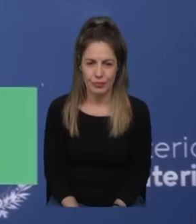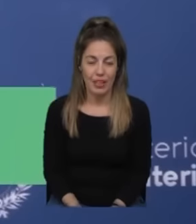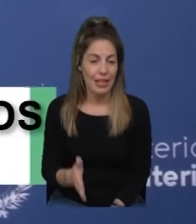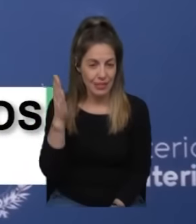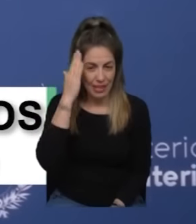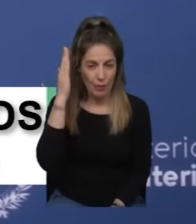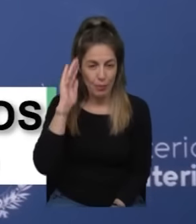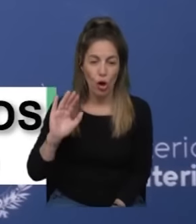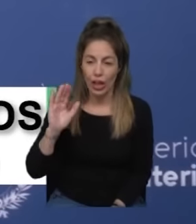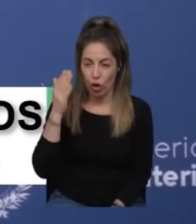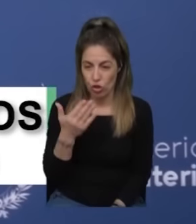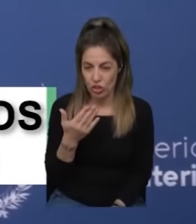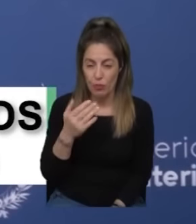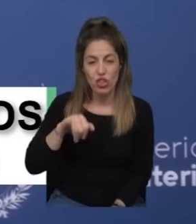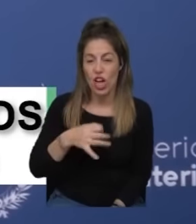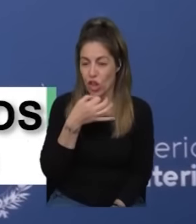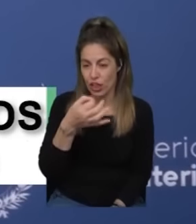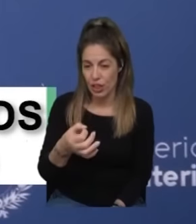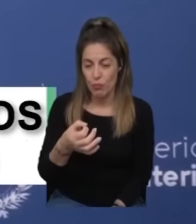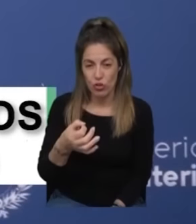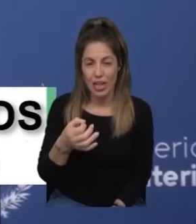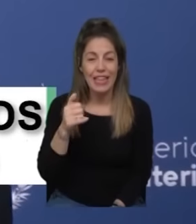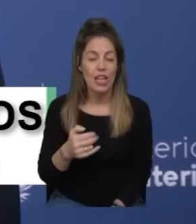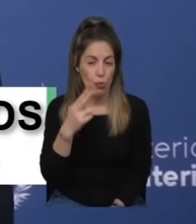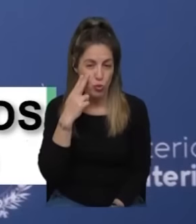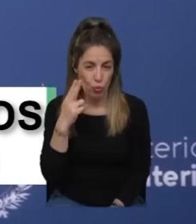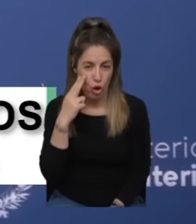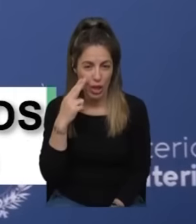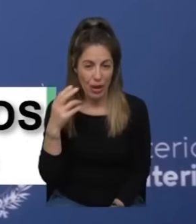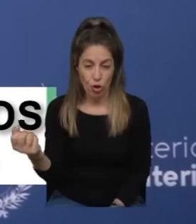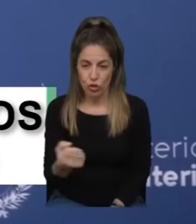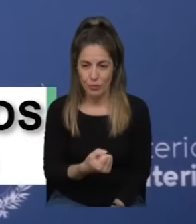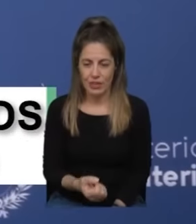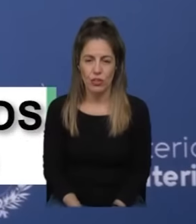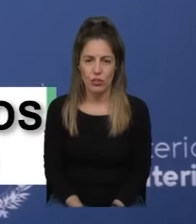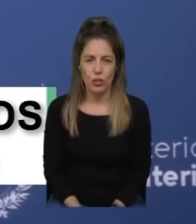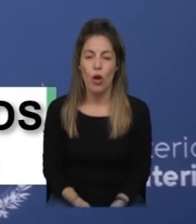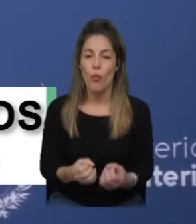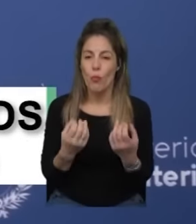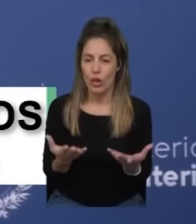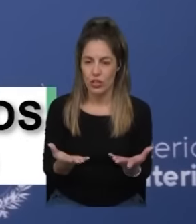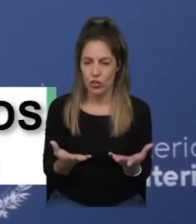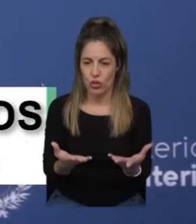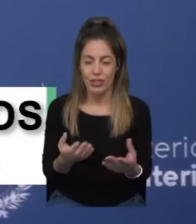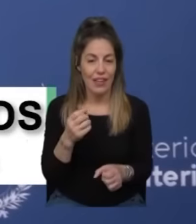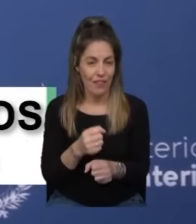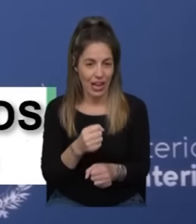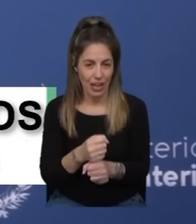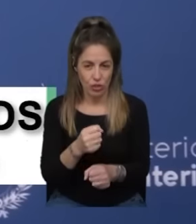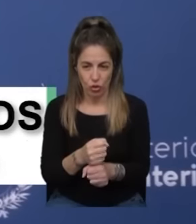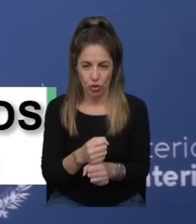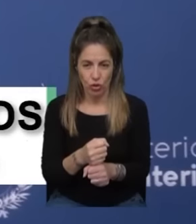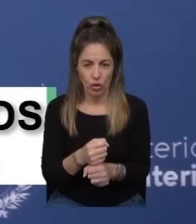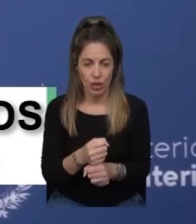Sabemos y reconocemos, porque lo hemos dicho así públicamente, que tenemos un problema con los homicidios y por eso estamos trabajando